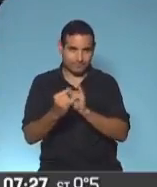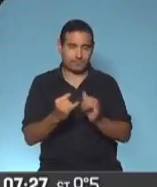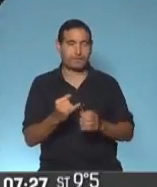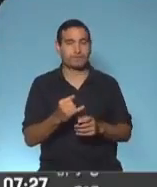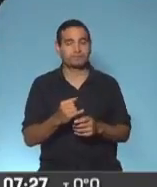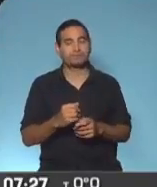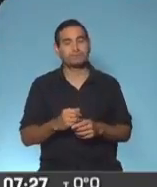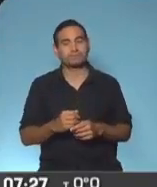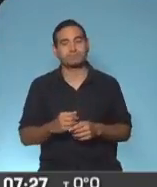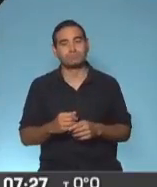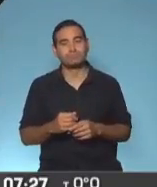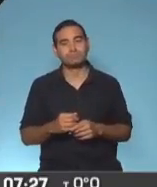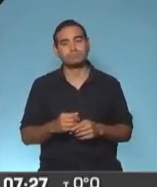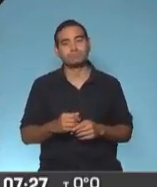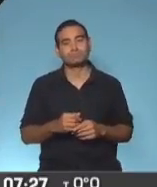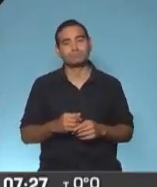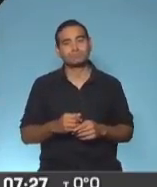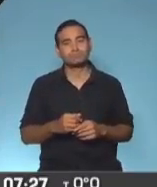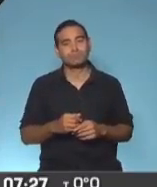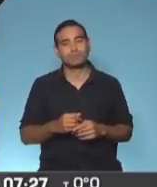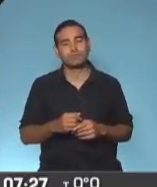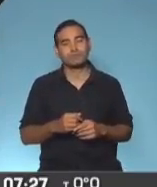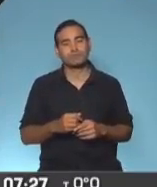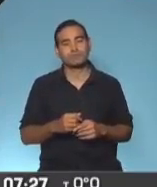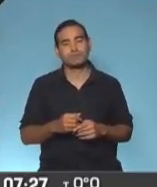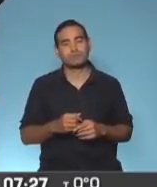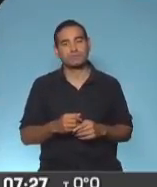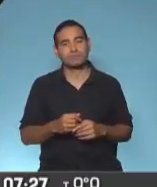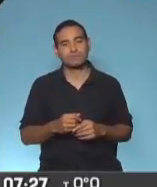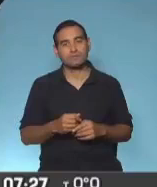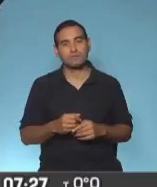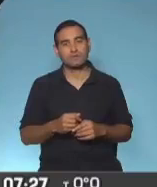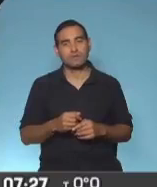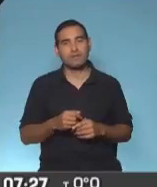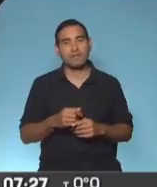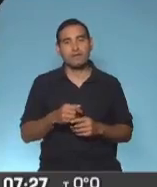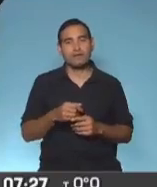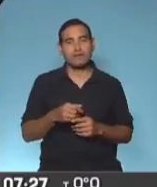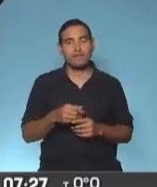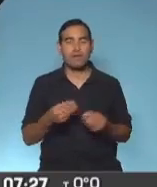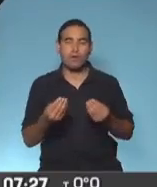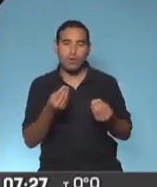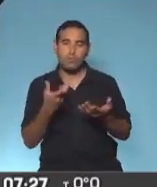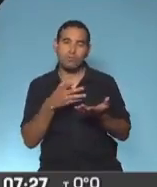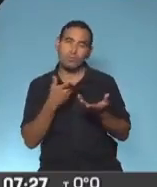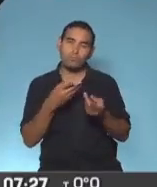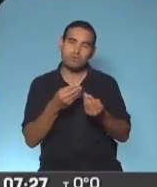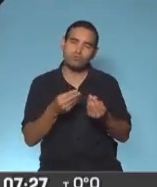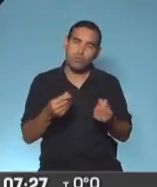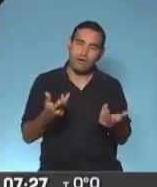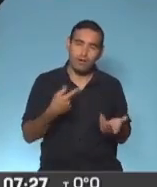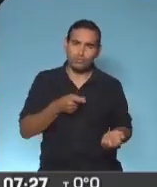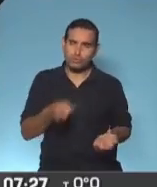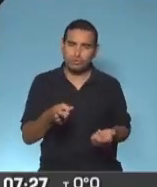de la indagatoria este muchacho, tiene que ver con la forma de morigerar la acusación.